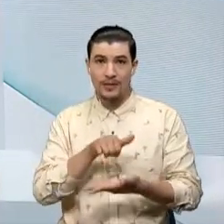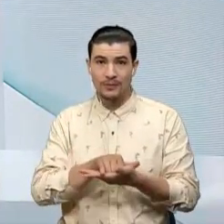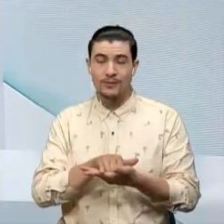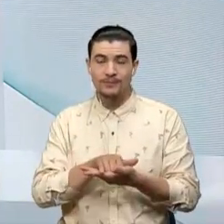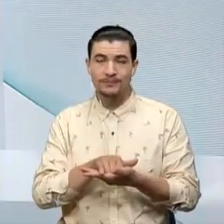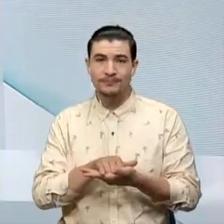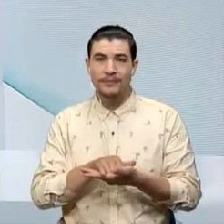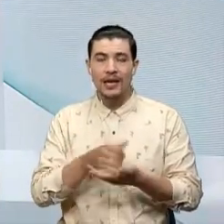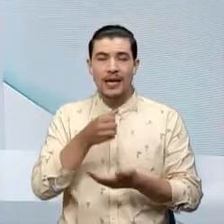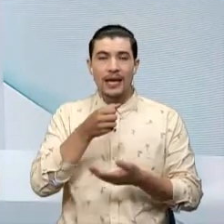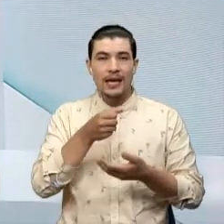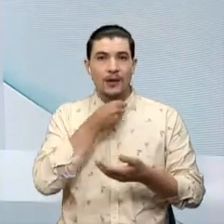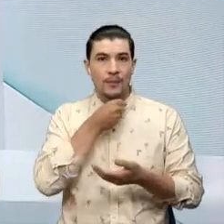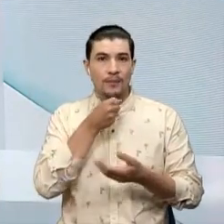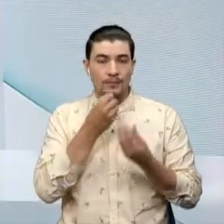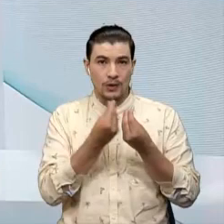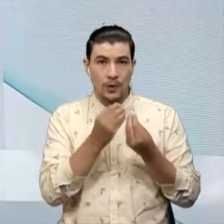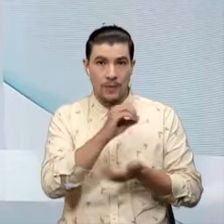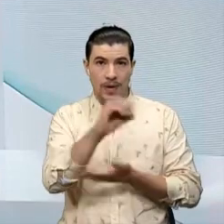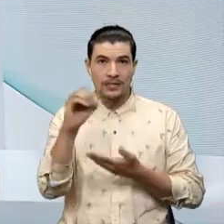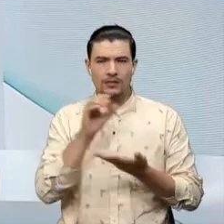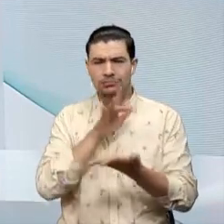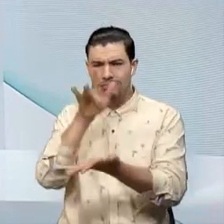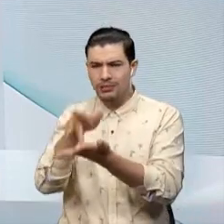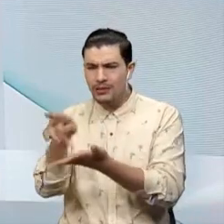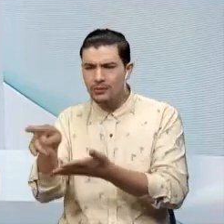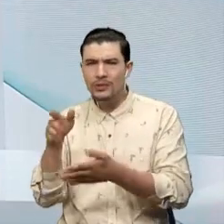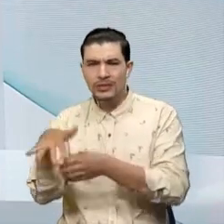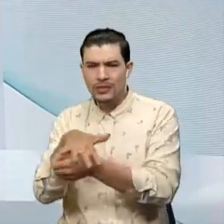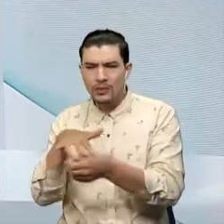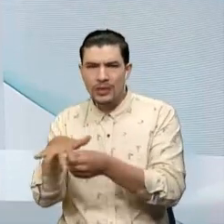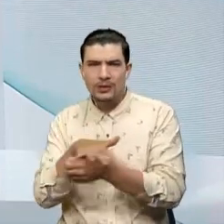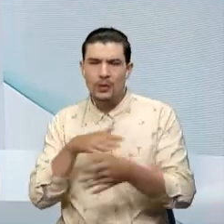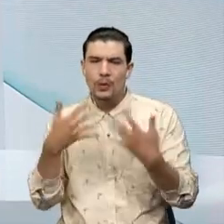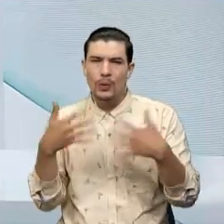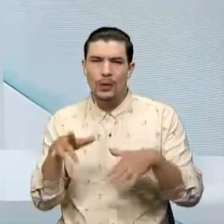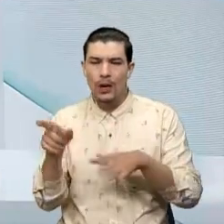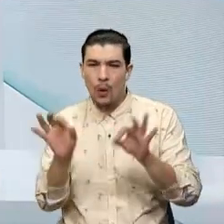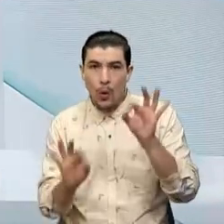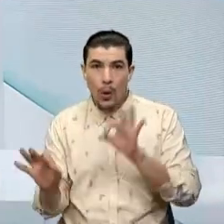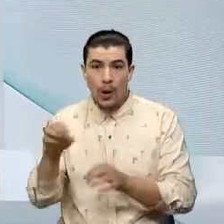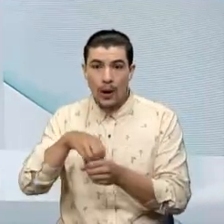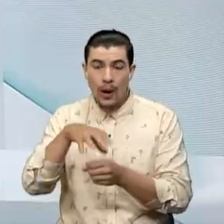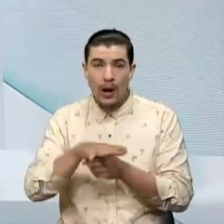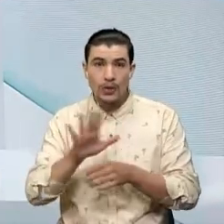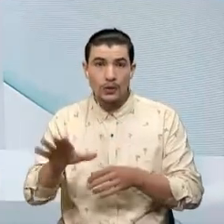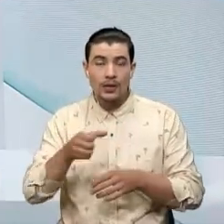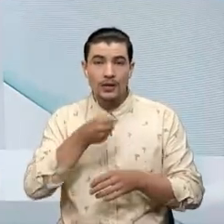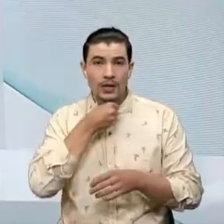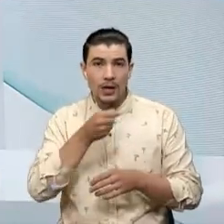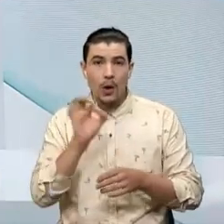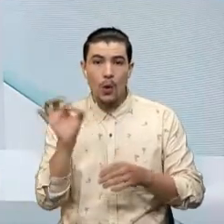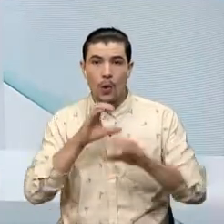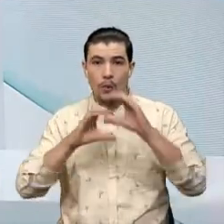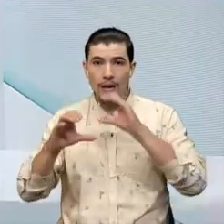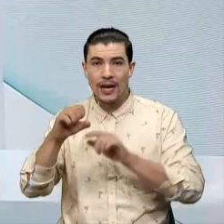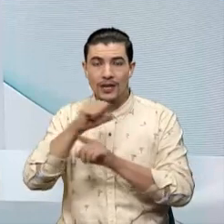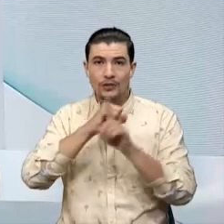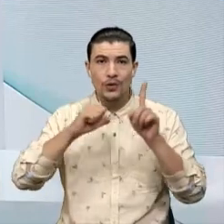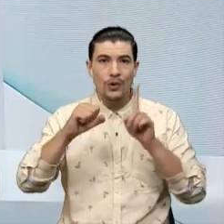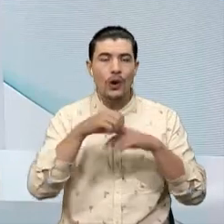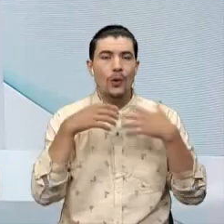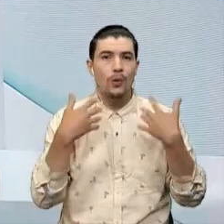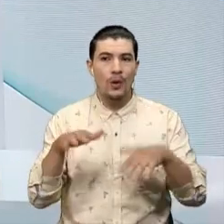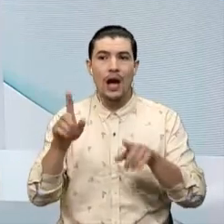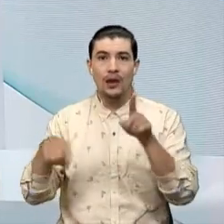los periodistas de esta región a raíz de la difícil situación en orden público donde locutores y comunicadores sociales han